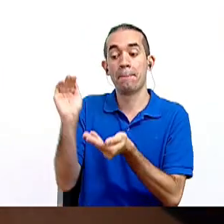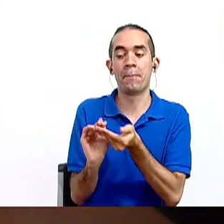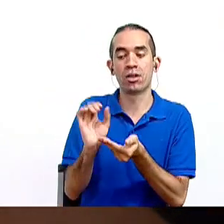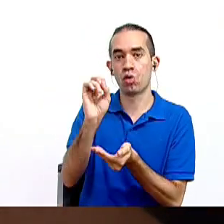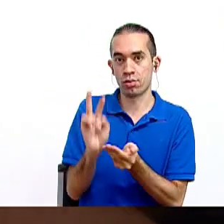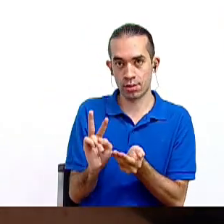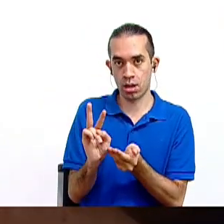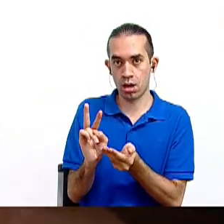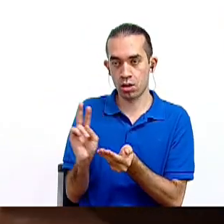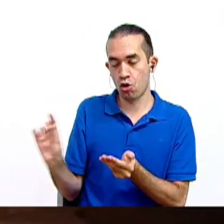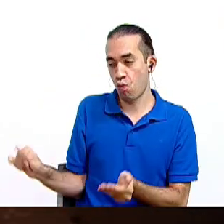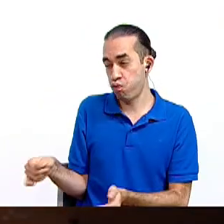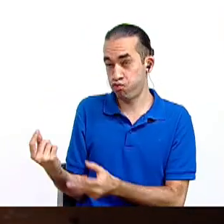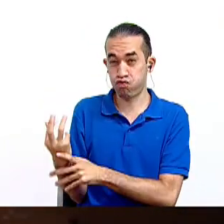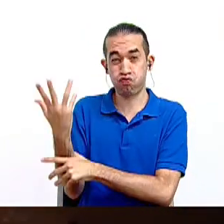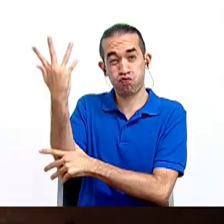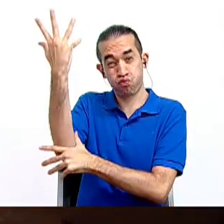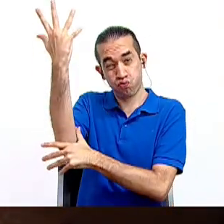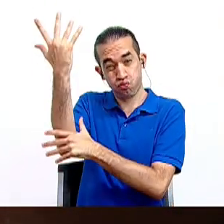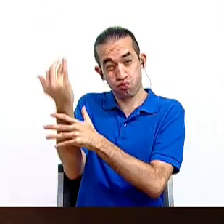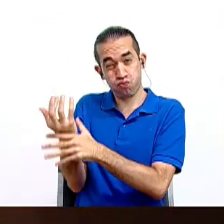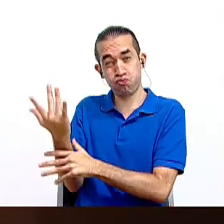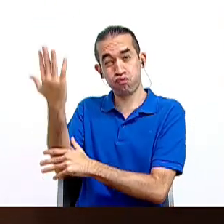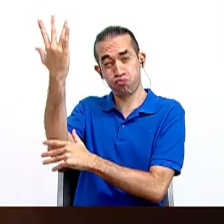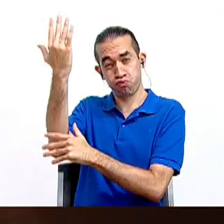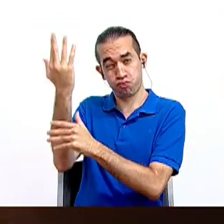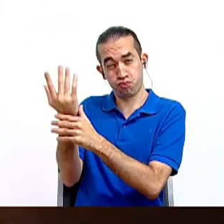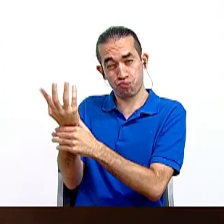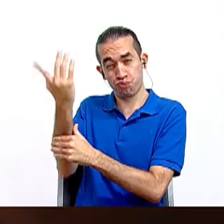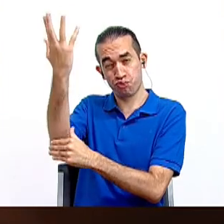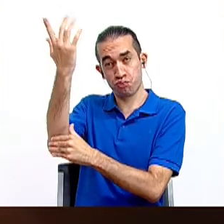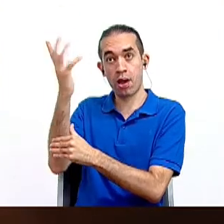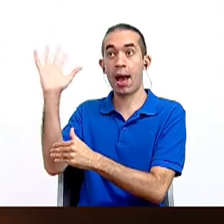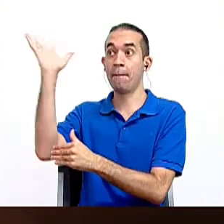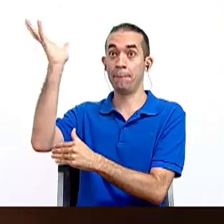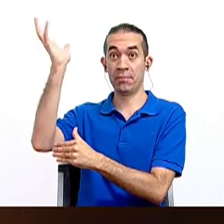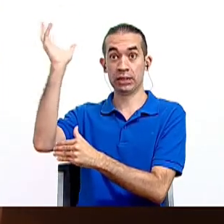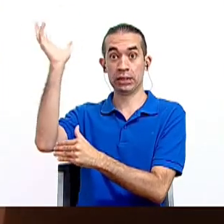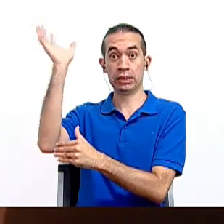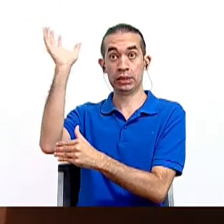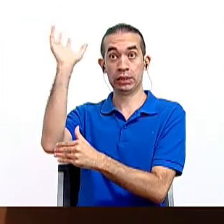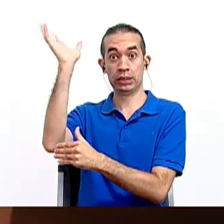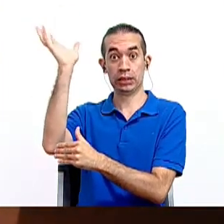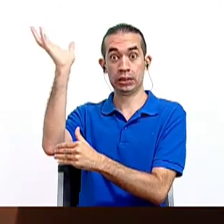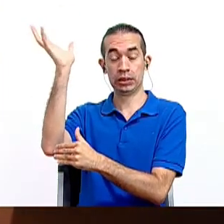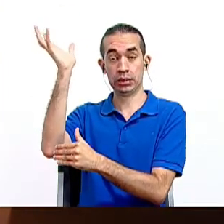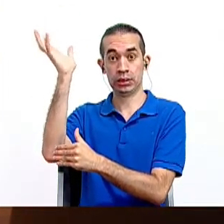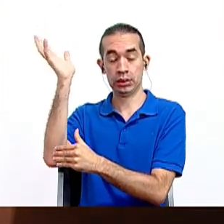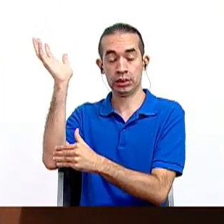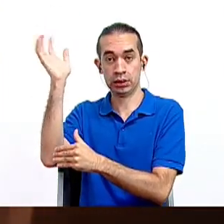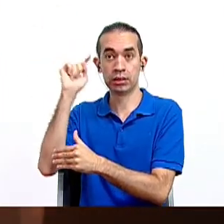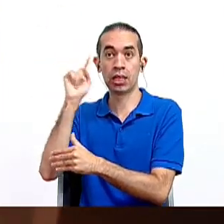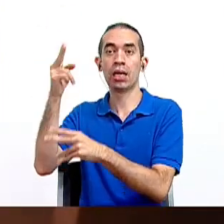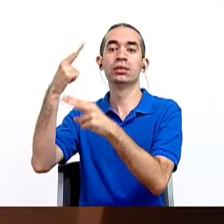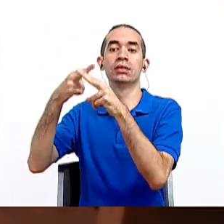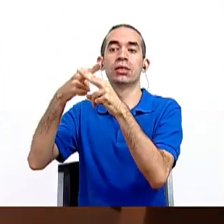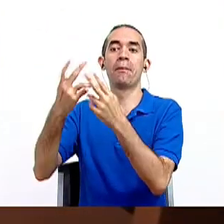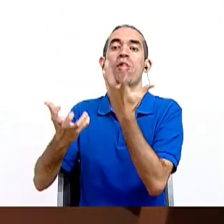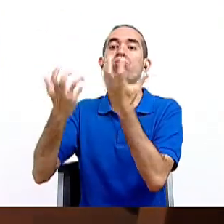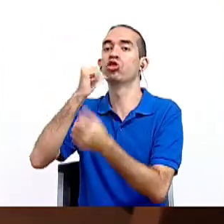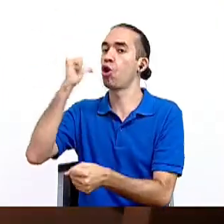y aumento la llama para que sea de color amarilla, ok, esa combustión se llama una